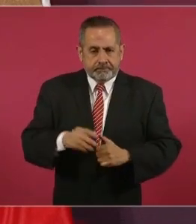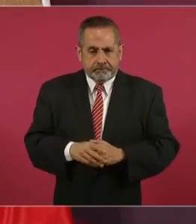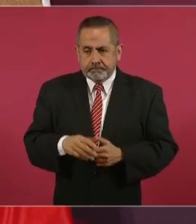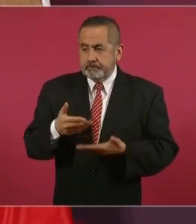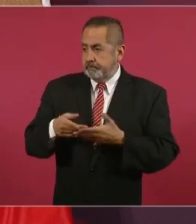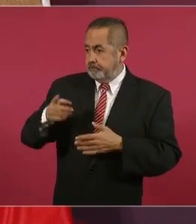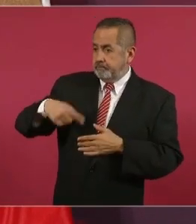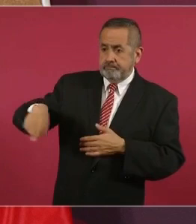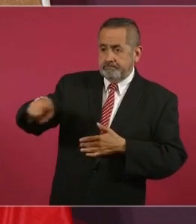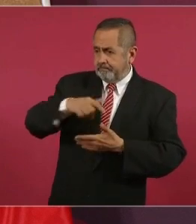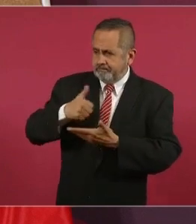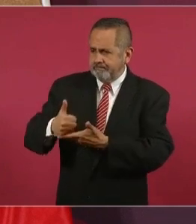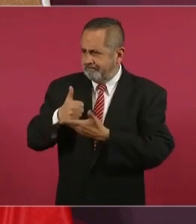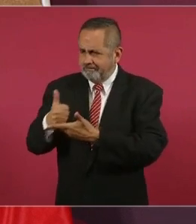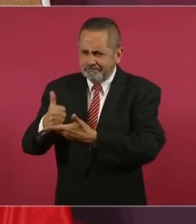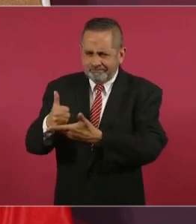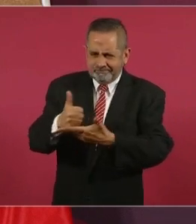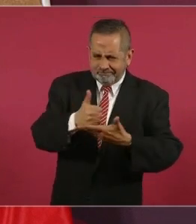ayudando todos,